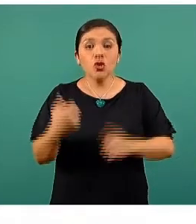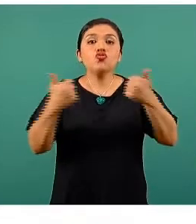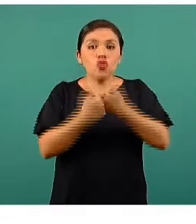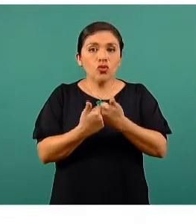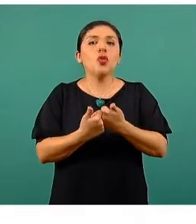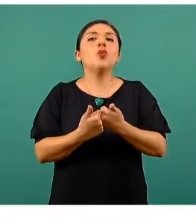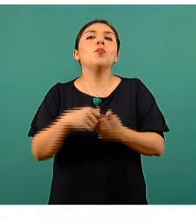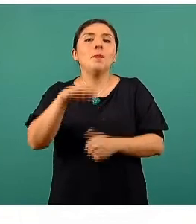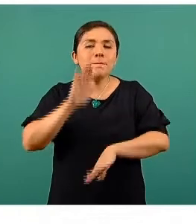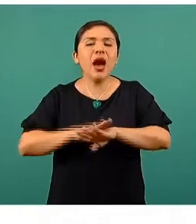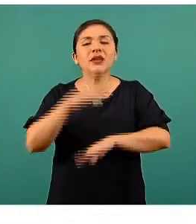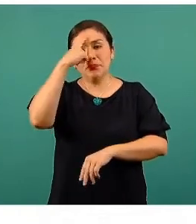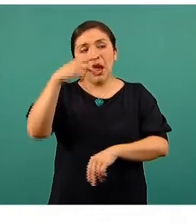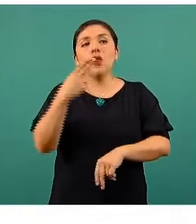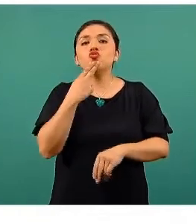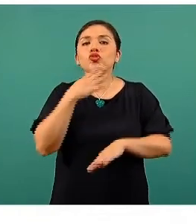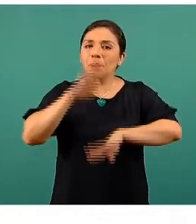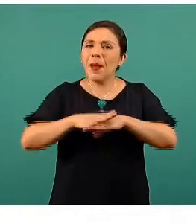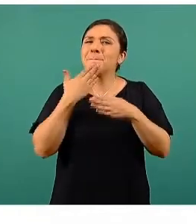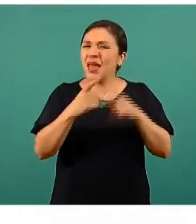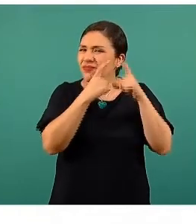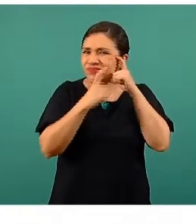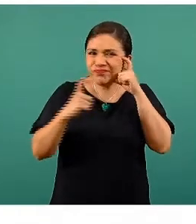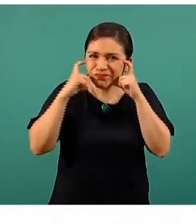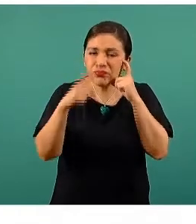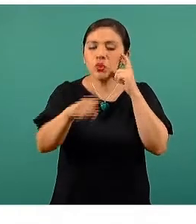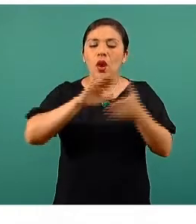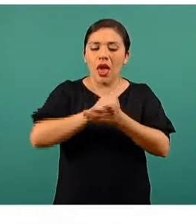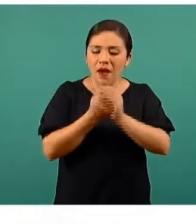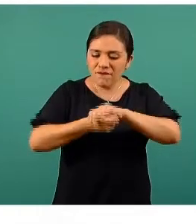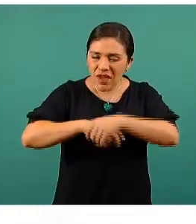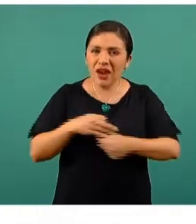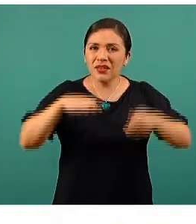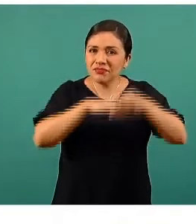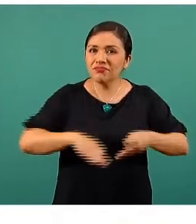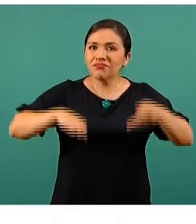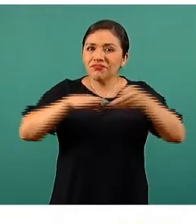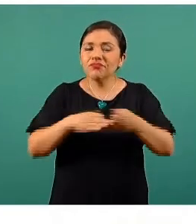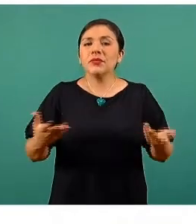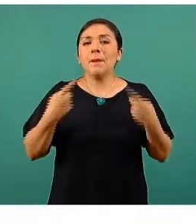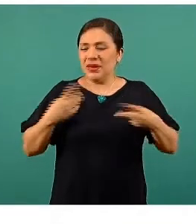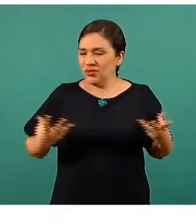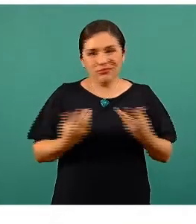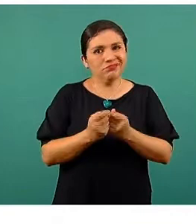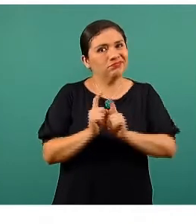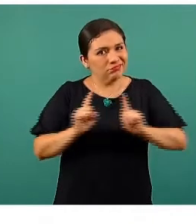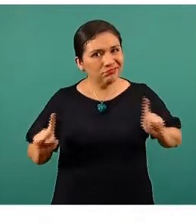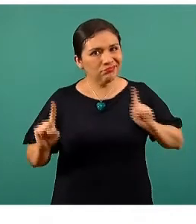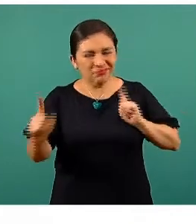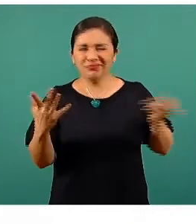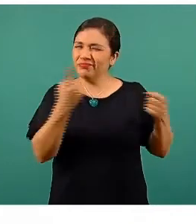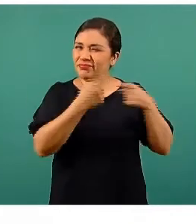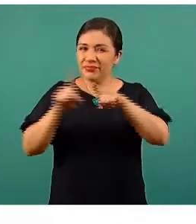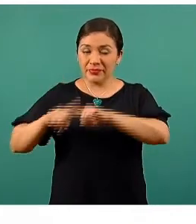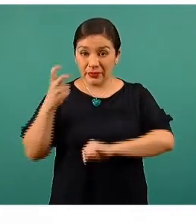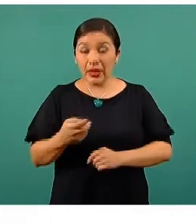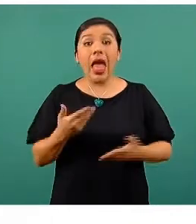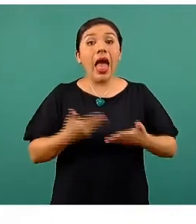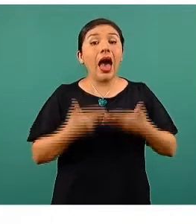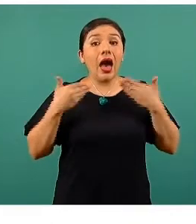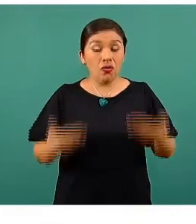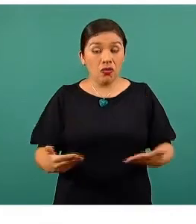acompañar a el uso correcto del cubrebocas, el lavado de manos frecuente, la sana distancia, etcétera.